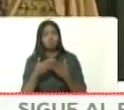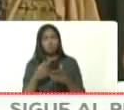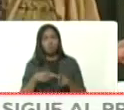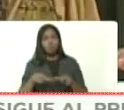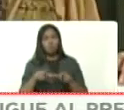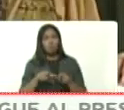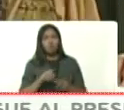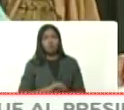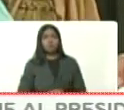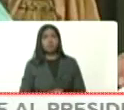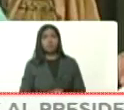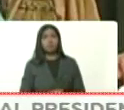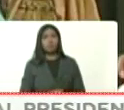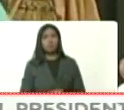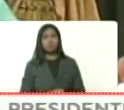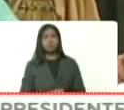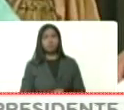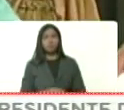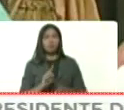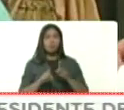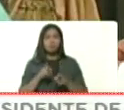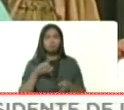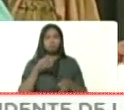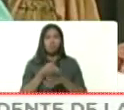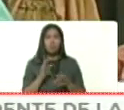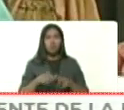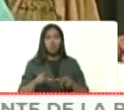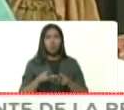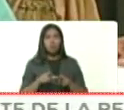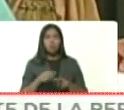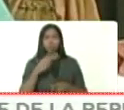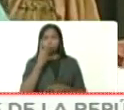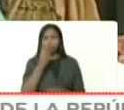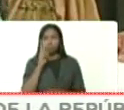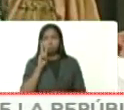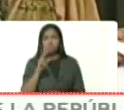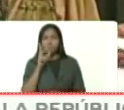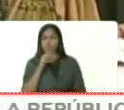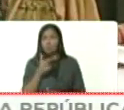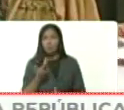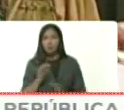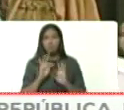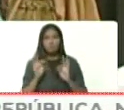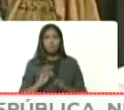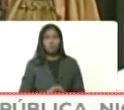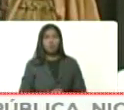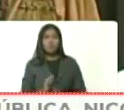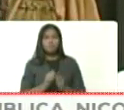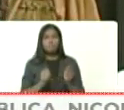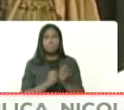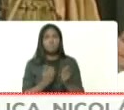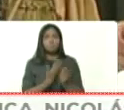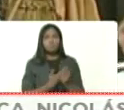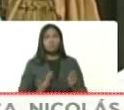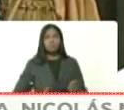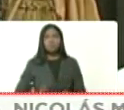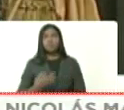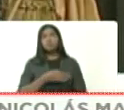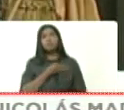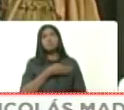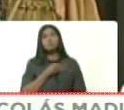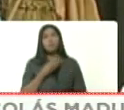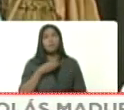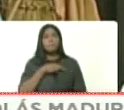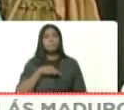subterránea, a veces va invisible. Profesor Aristóbulo Isturri, vicepresidente de lo social,